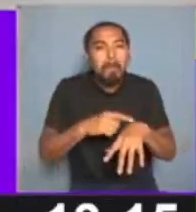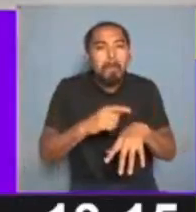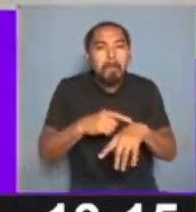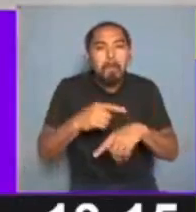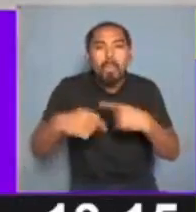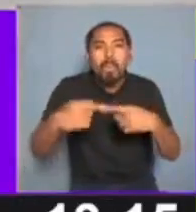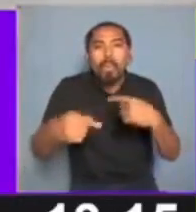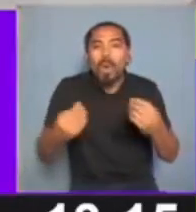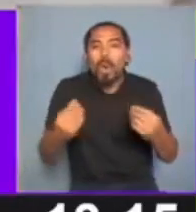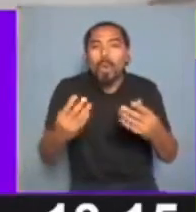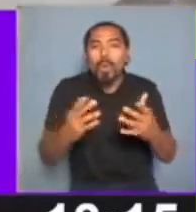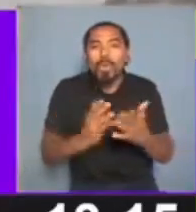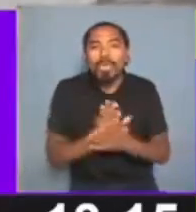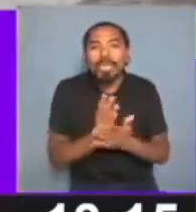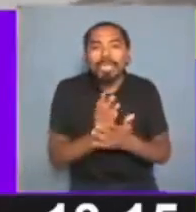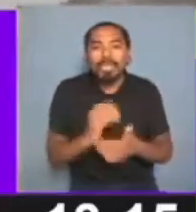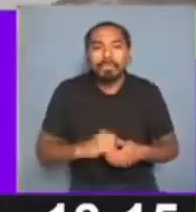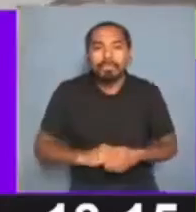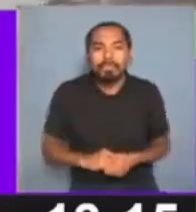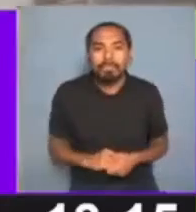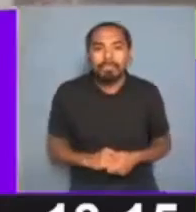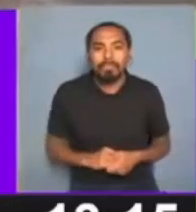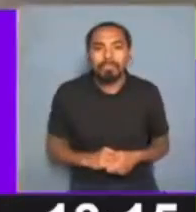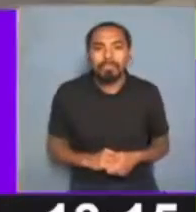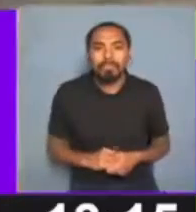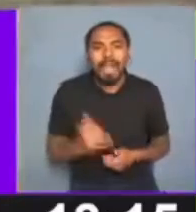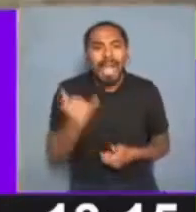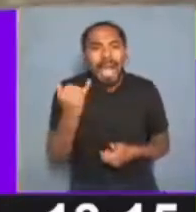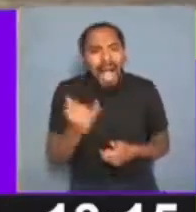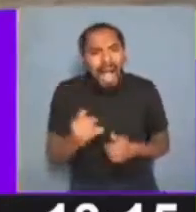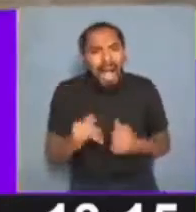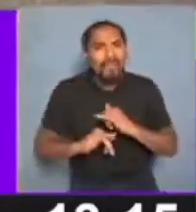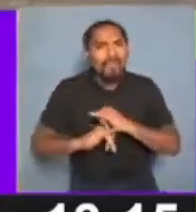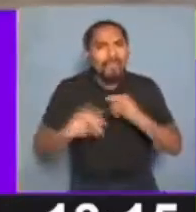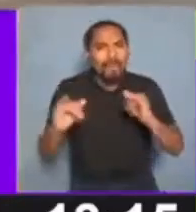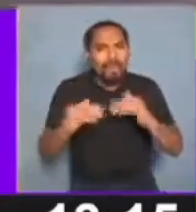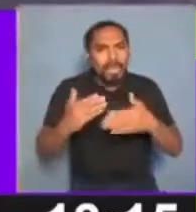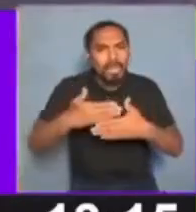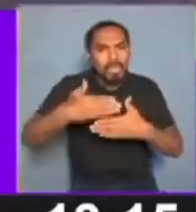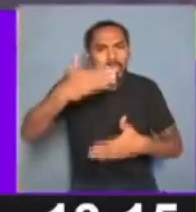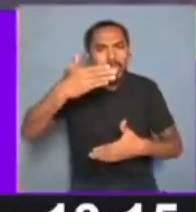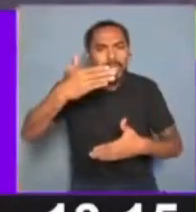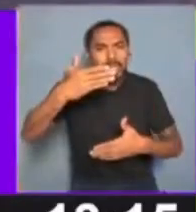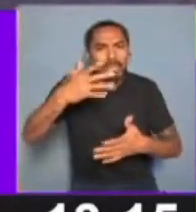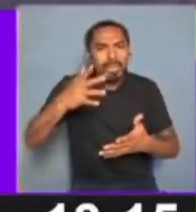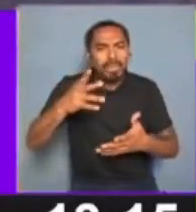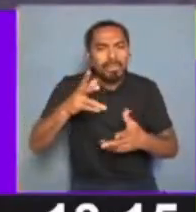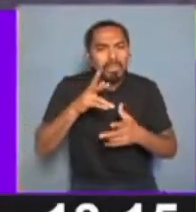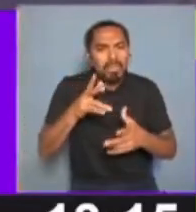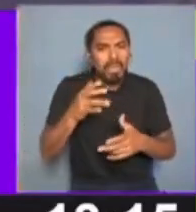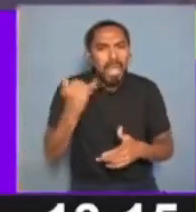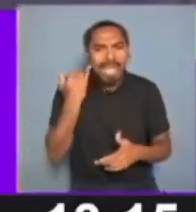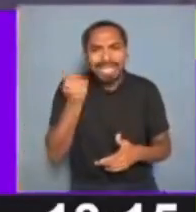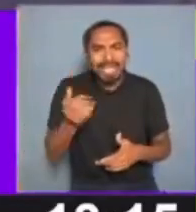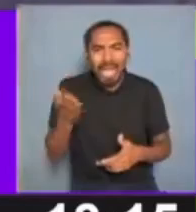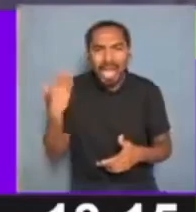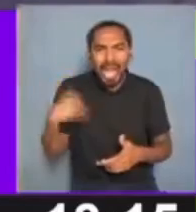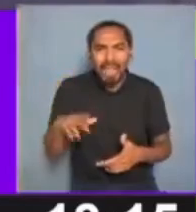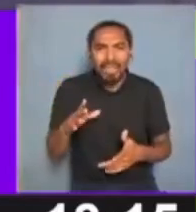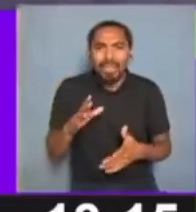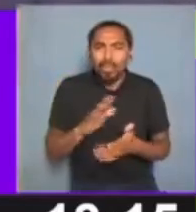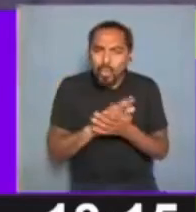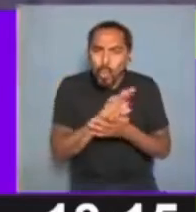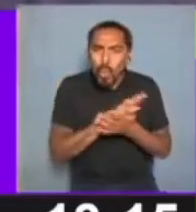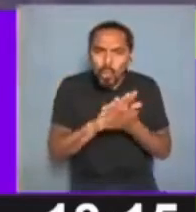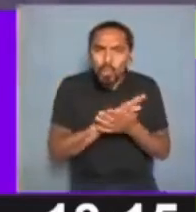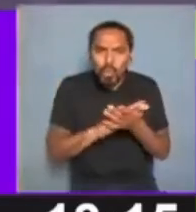una información, Jorge, donde decían que ya estaba como tratado o arreglado que mañana iban a salir las